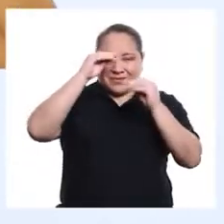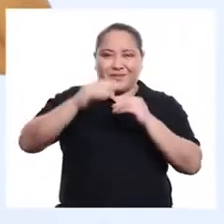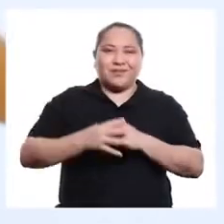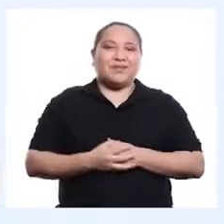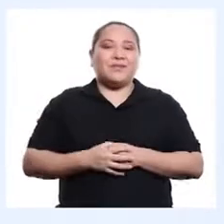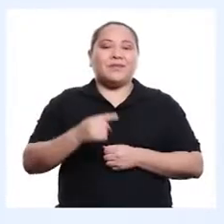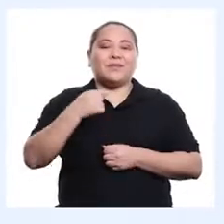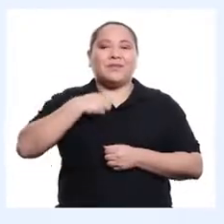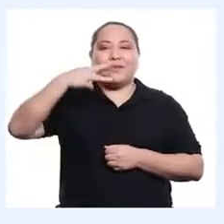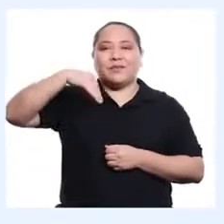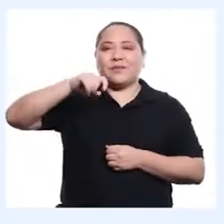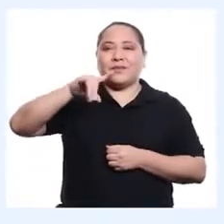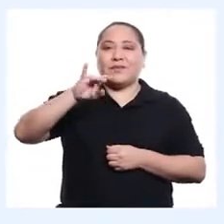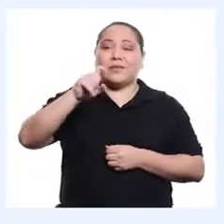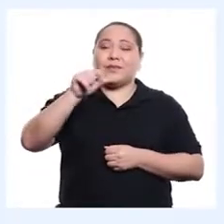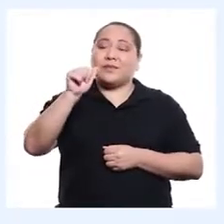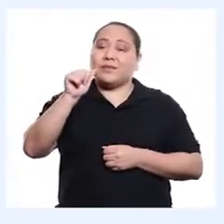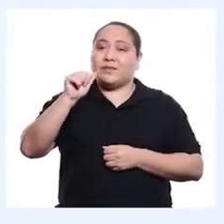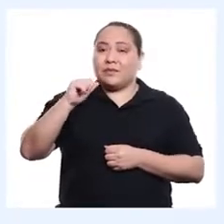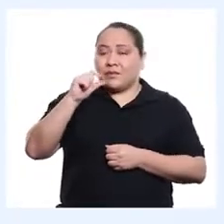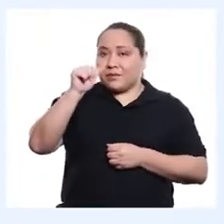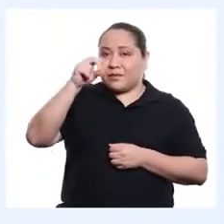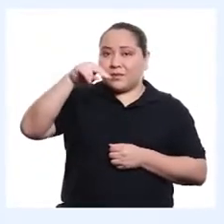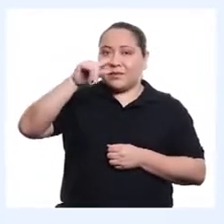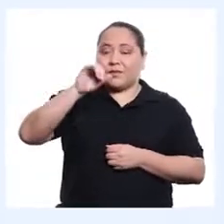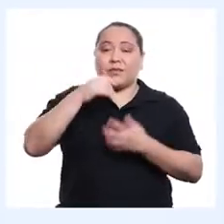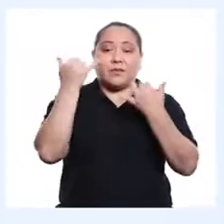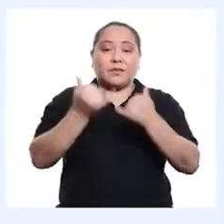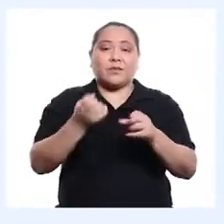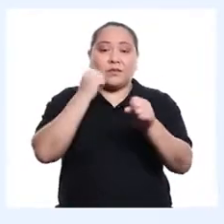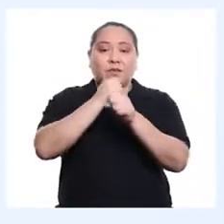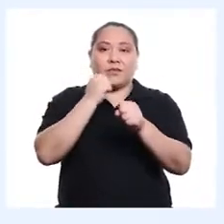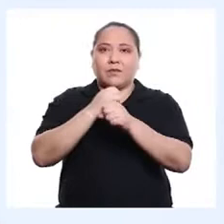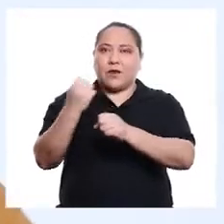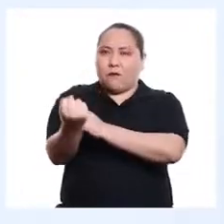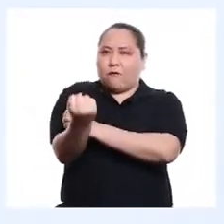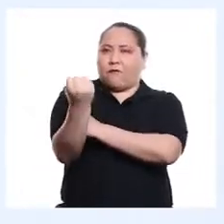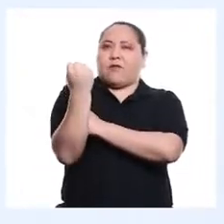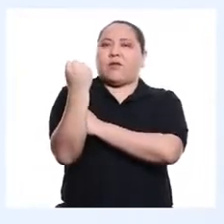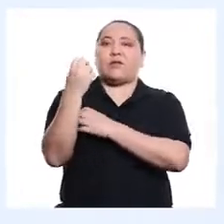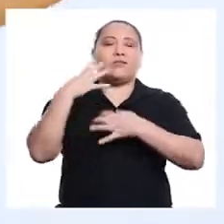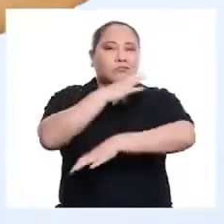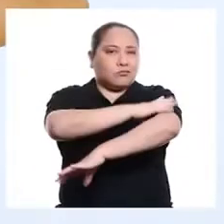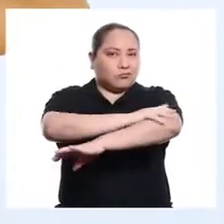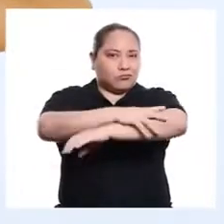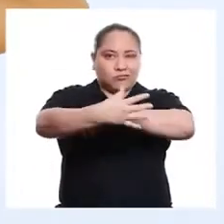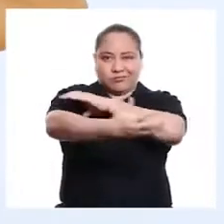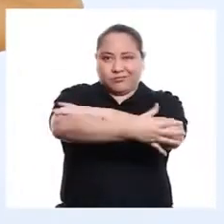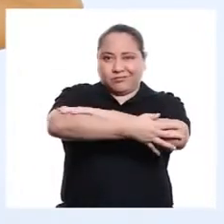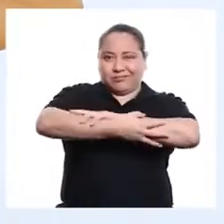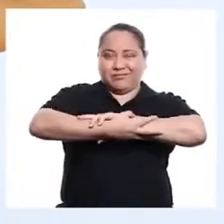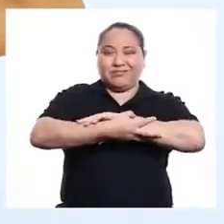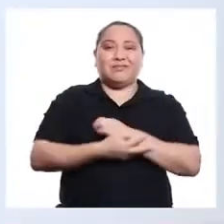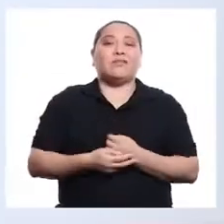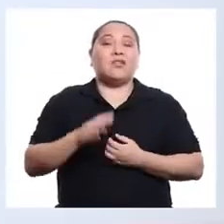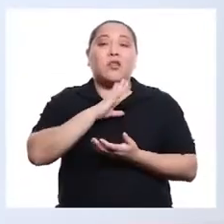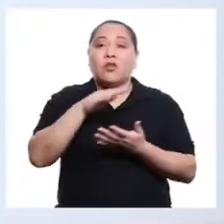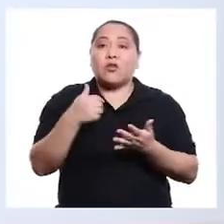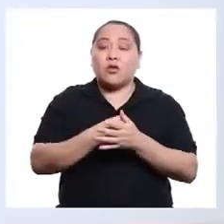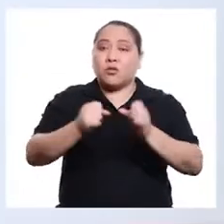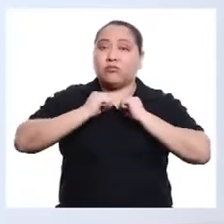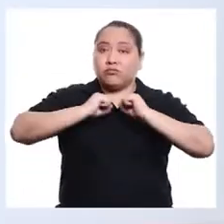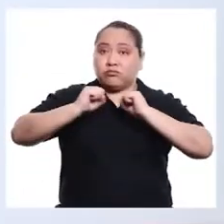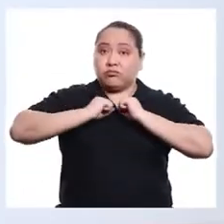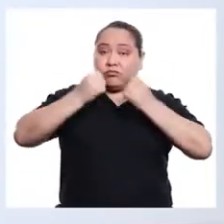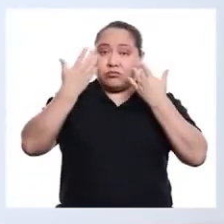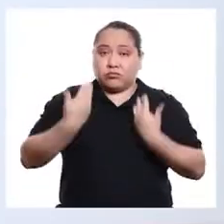Hola chicos y chicas, soy Miguel Ángel y hoy vamos a hacer una actividad para fortalecer esos músculos. Como en